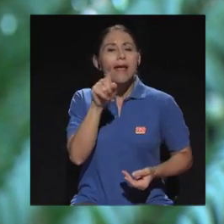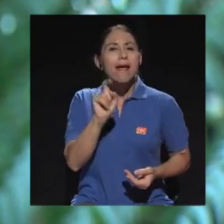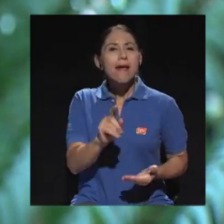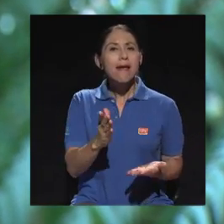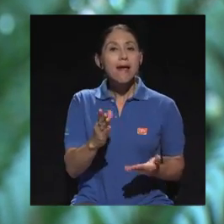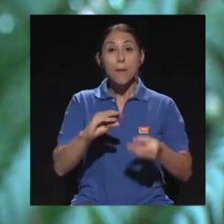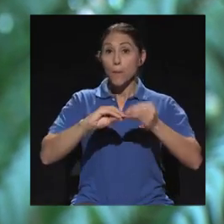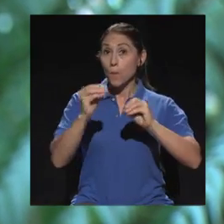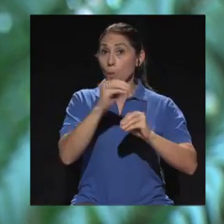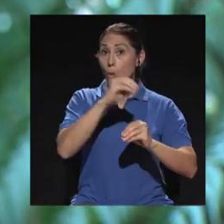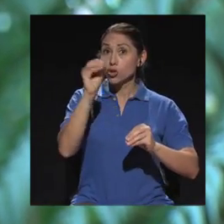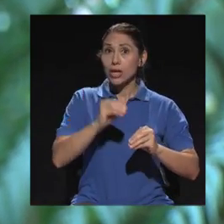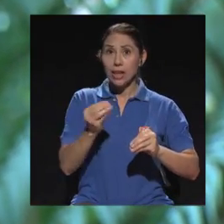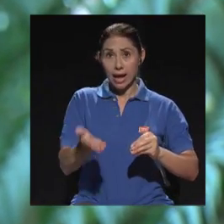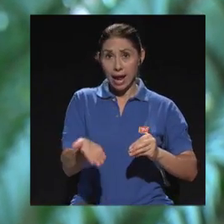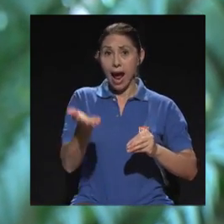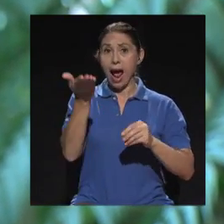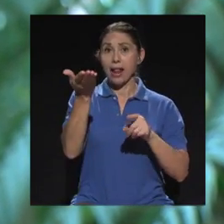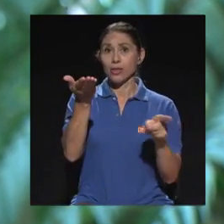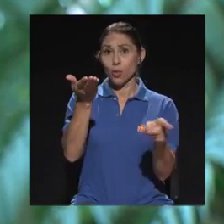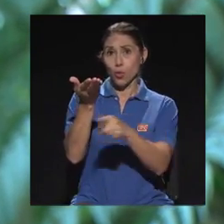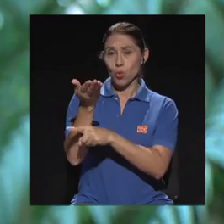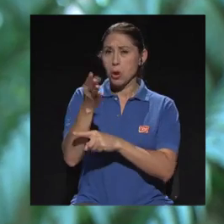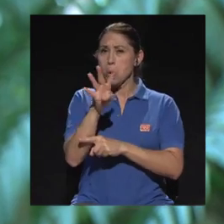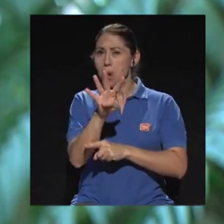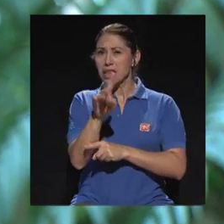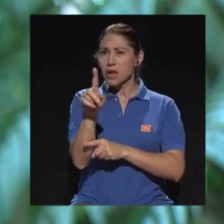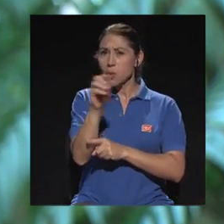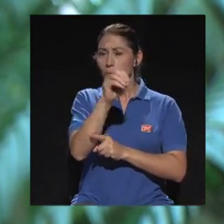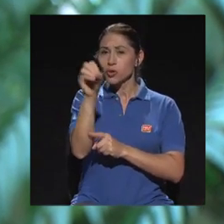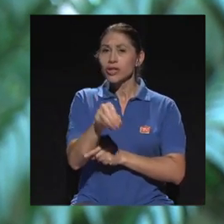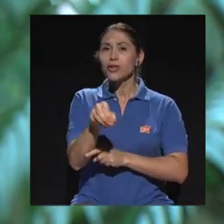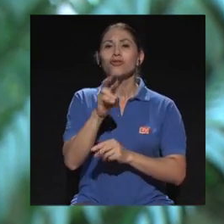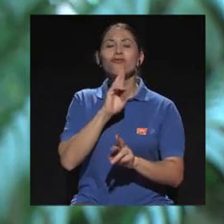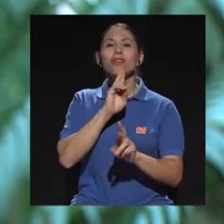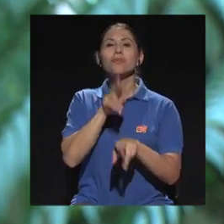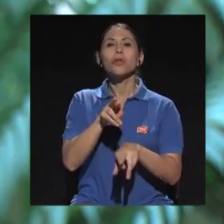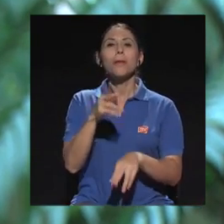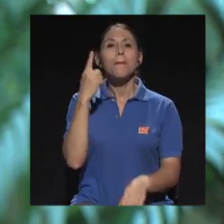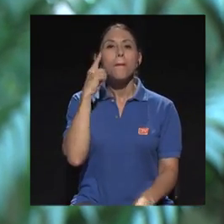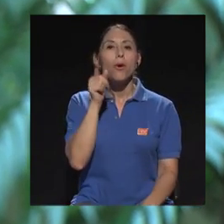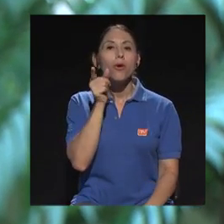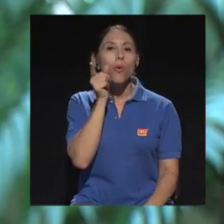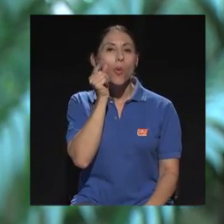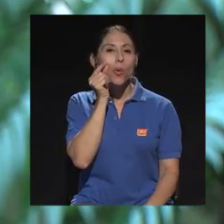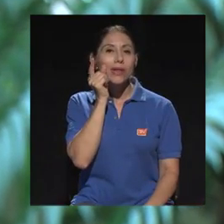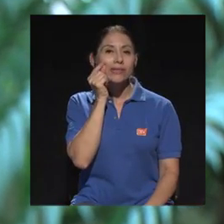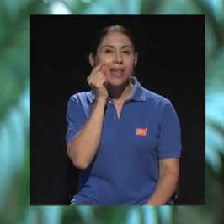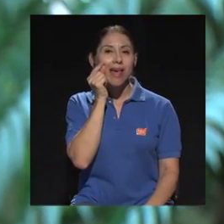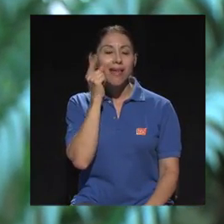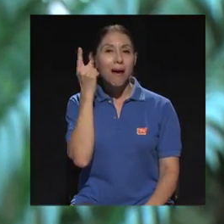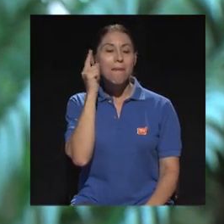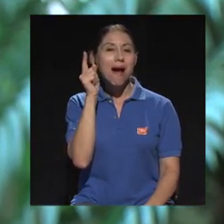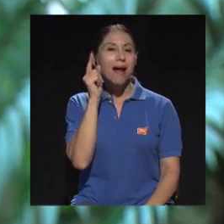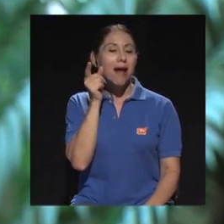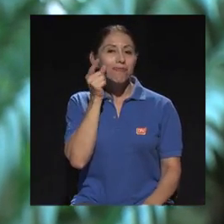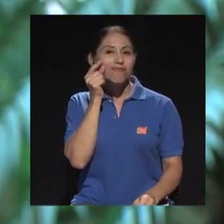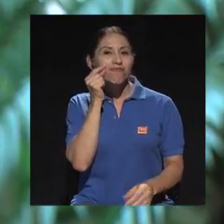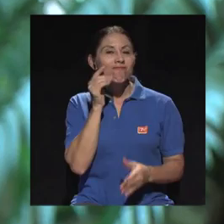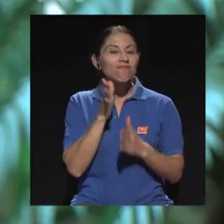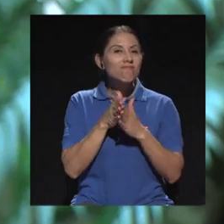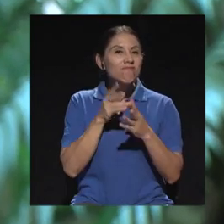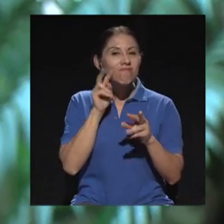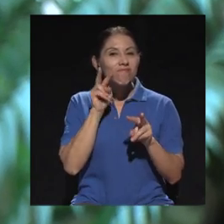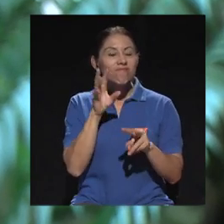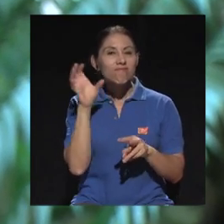alto porcentaje de ellos, creo que anda por un 41%, dicen que es por curiosidad o por experimentar.